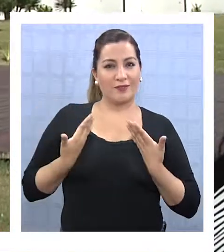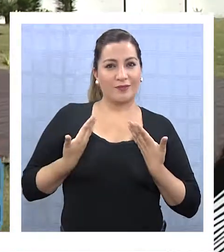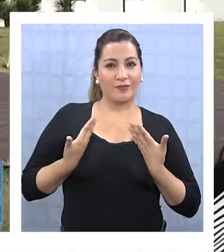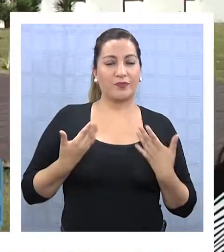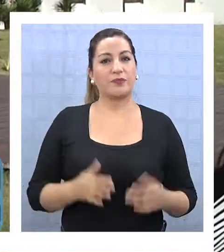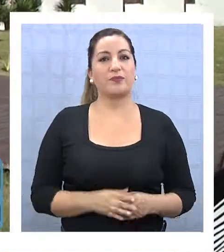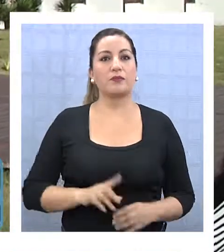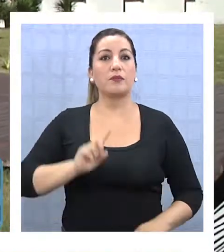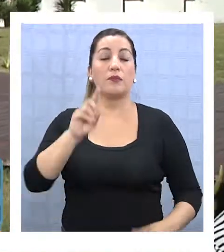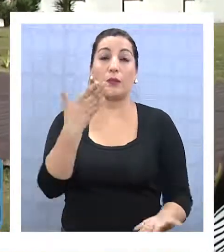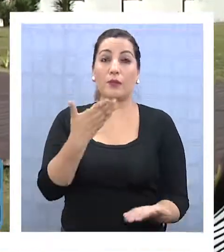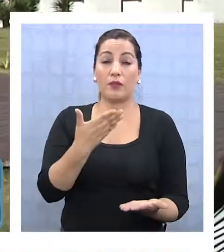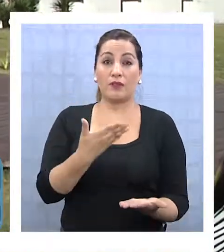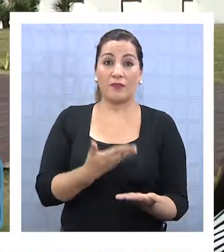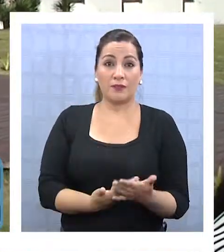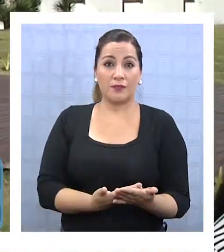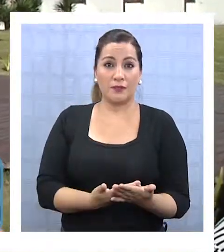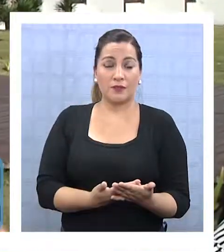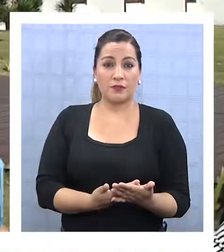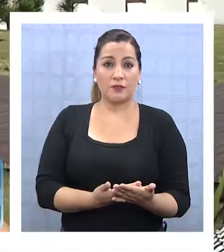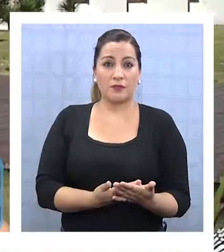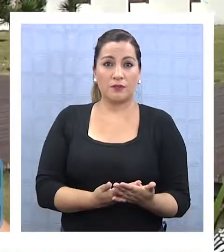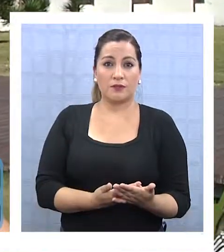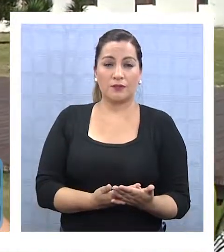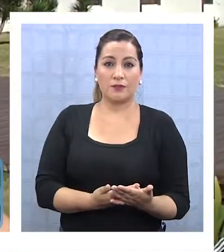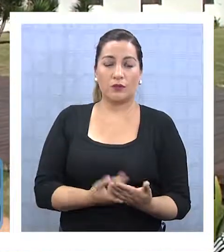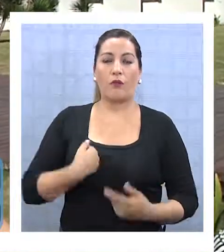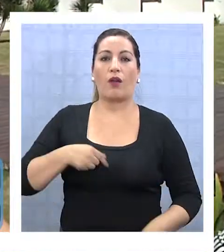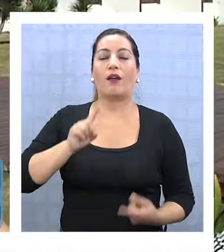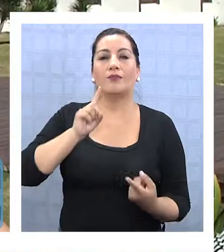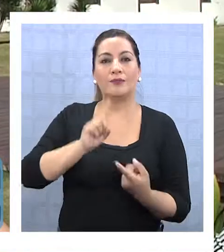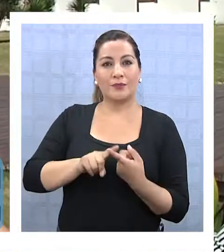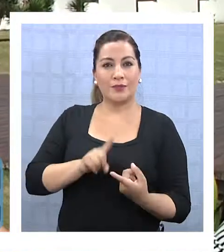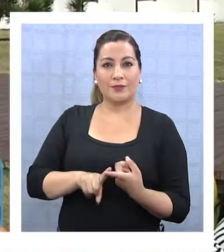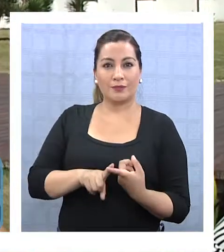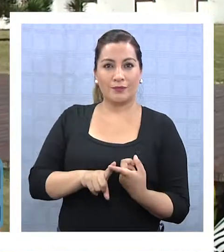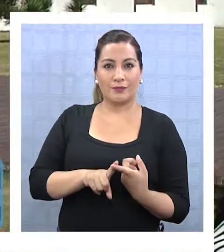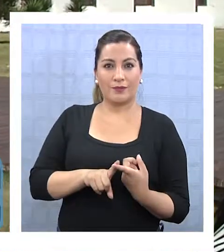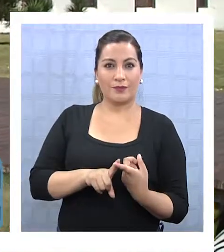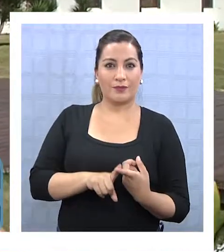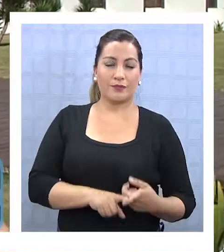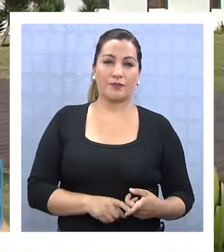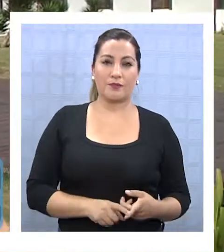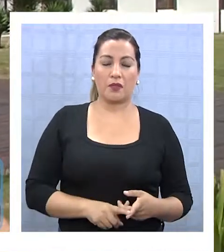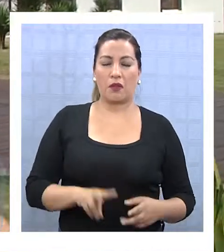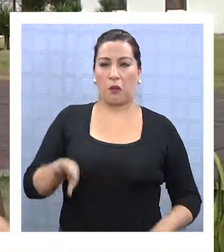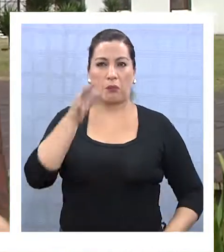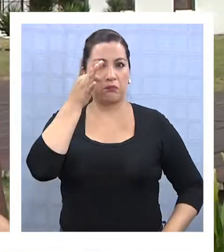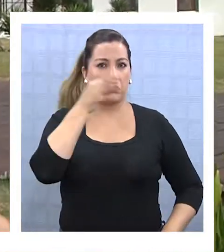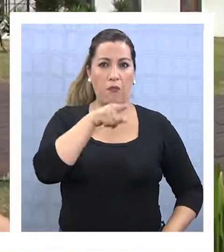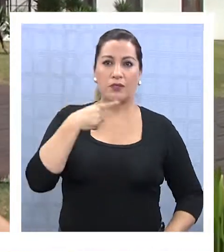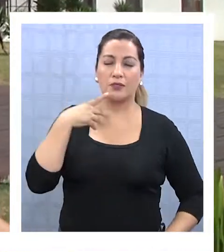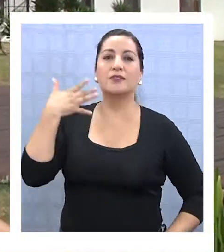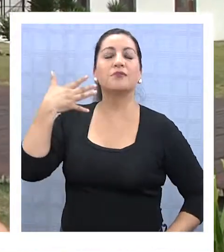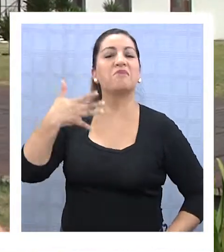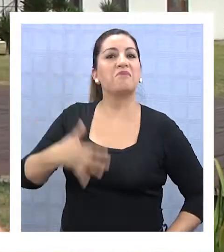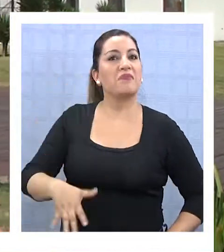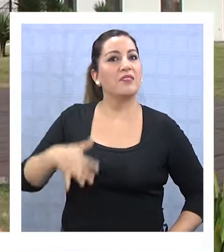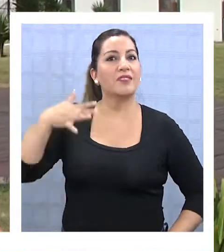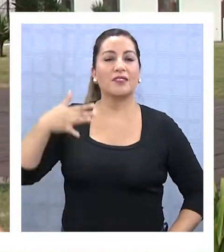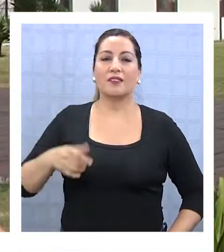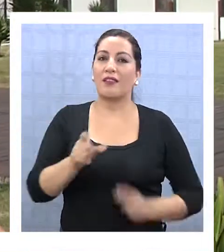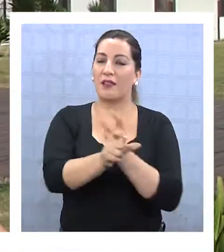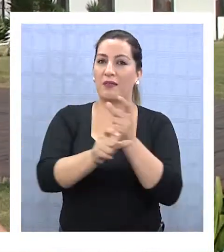es como la primera vez que voy a participar, porque veo que es importante así que